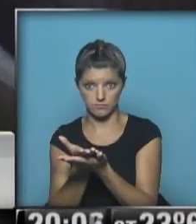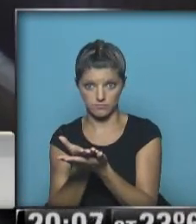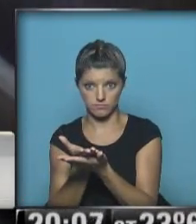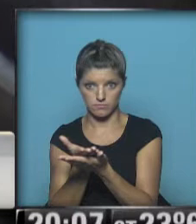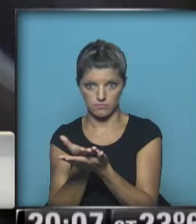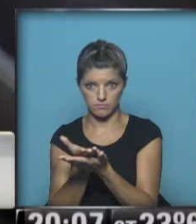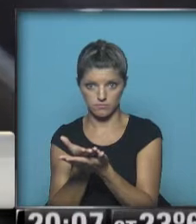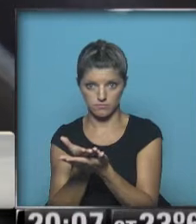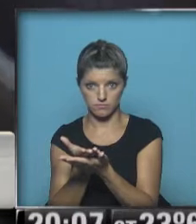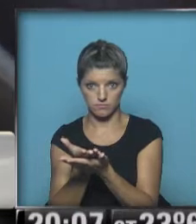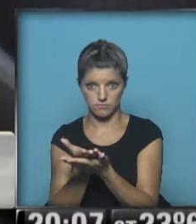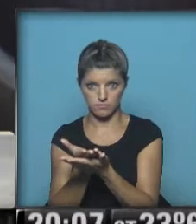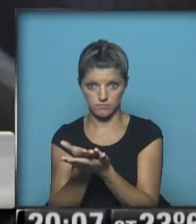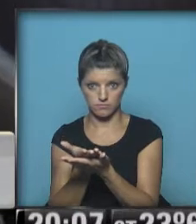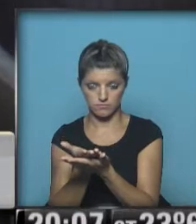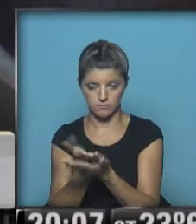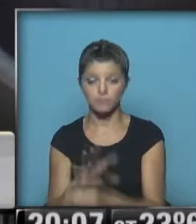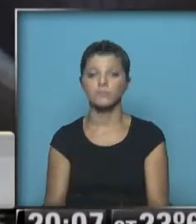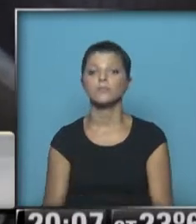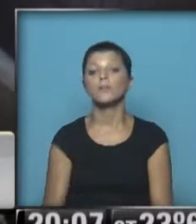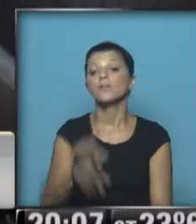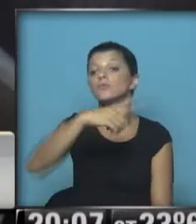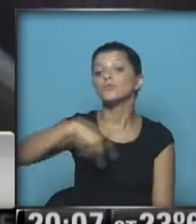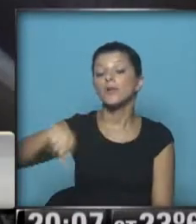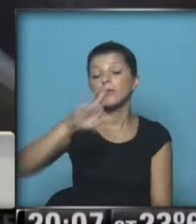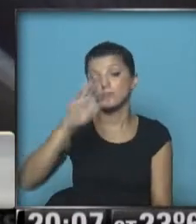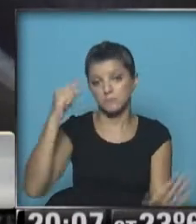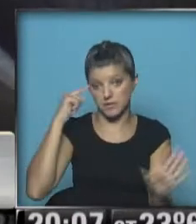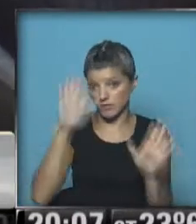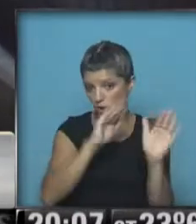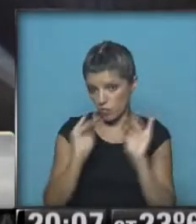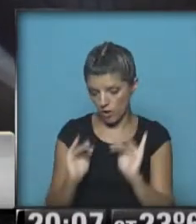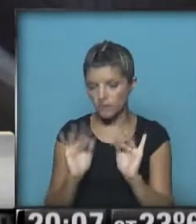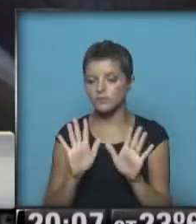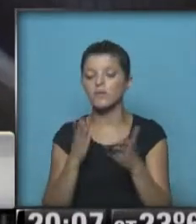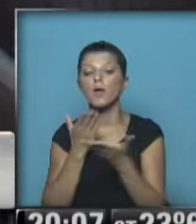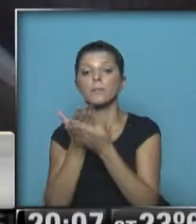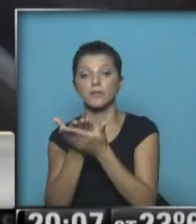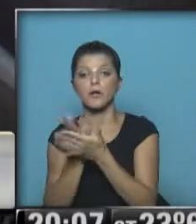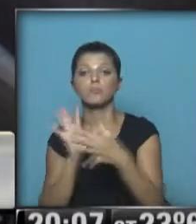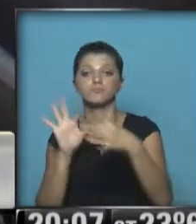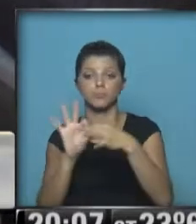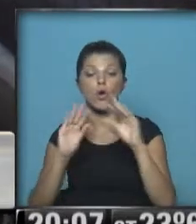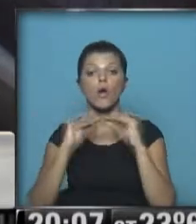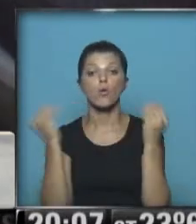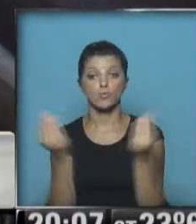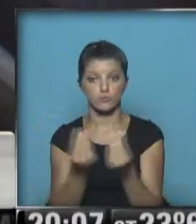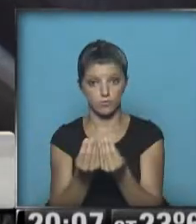con si ustedes lo comparten con esta conclusión